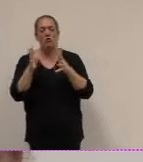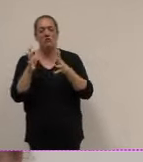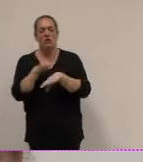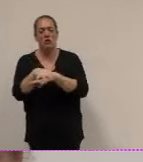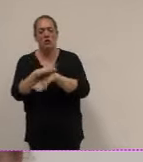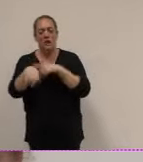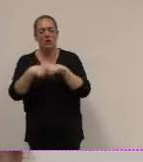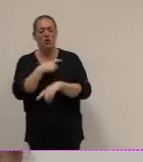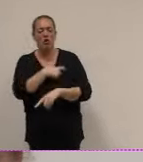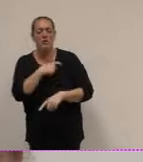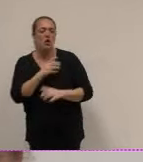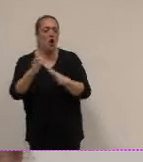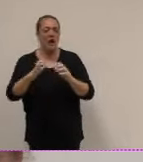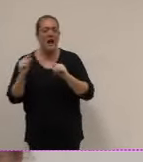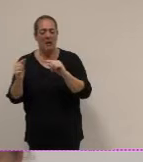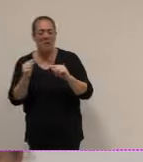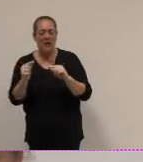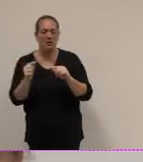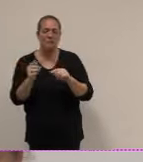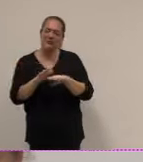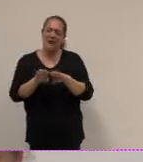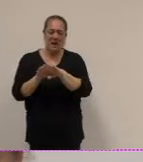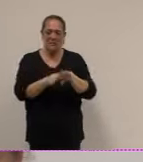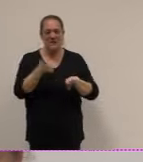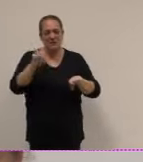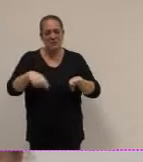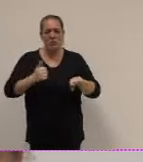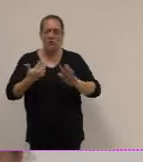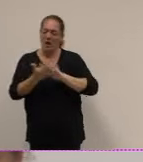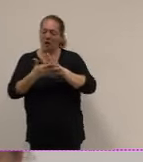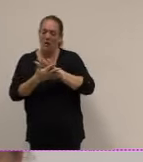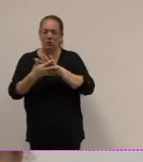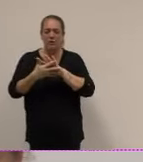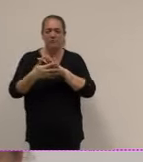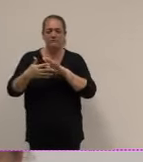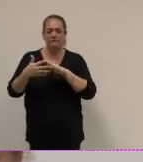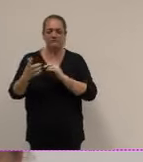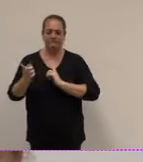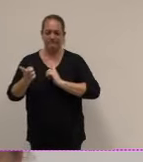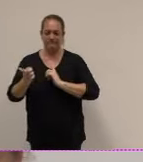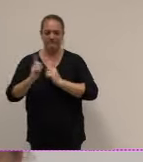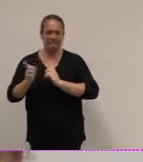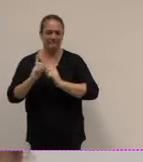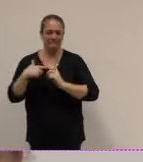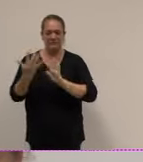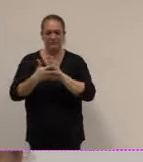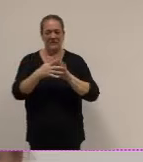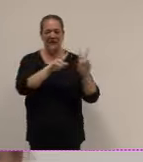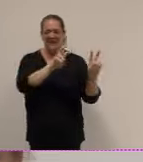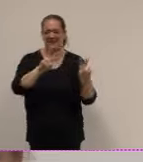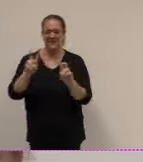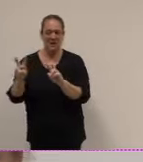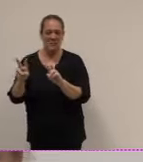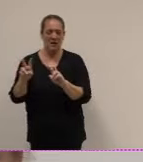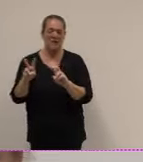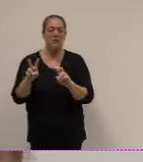en las comisiones y en los plenos, hemos tenido oportunidad de seguir hablando y charlando de estos temas, de otros muchos temas, por fortuna